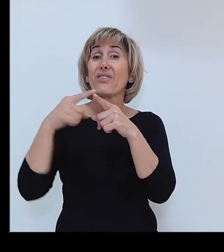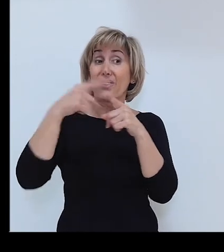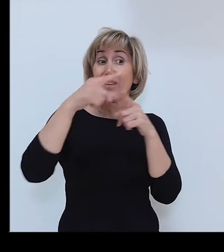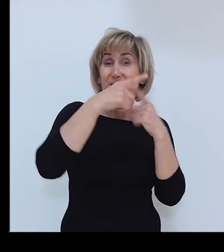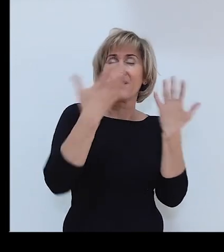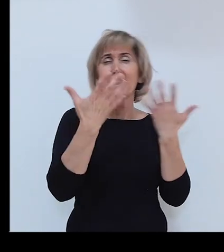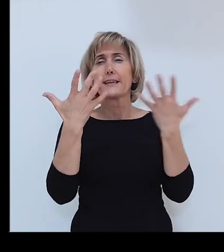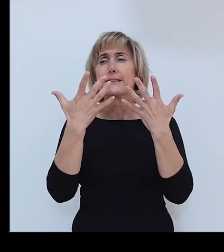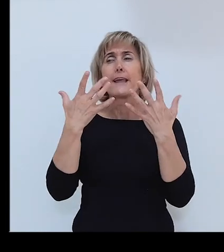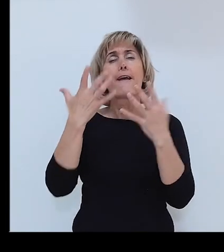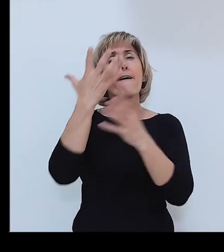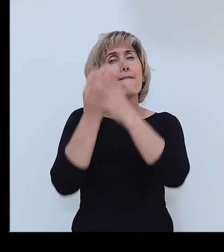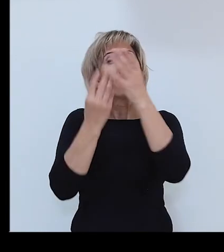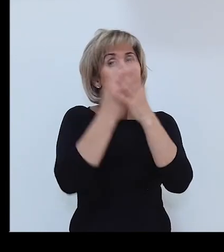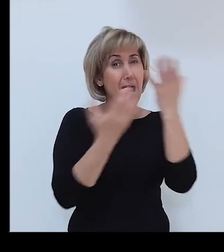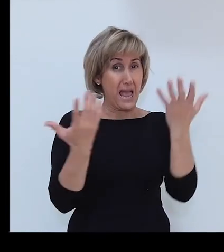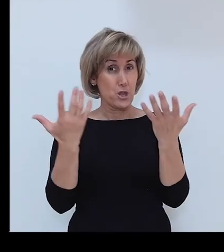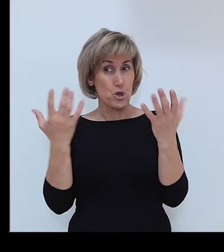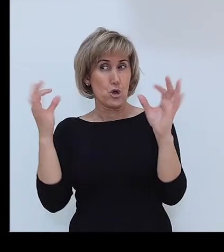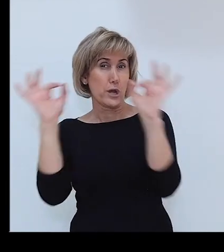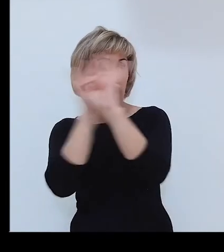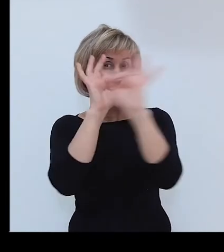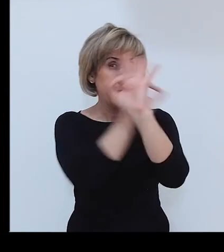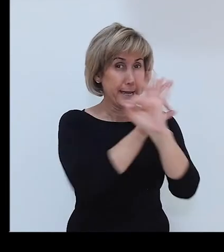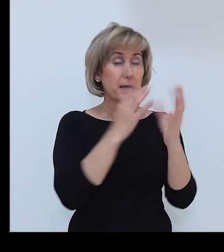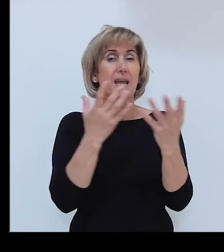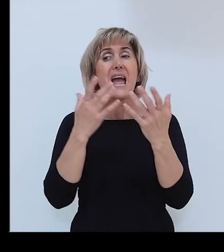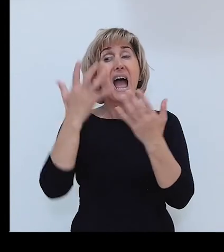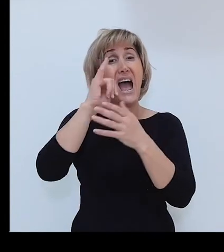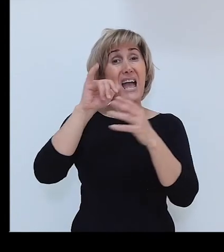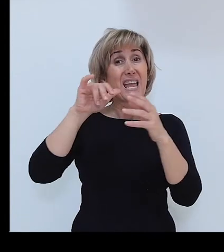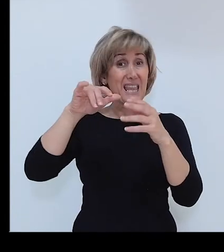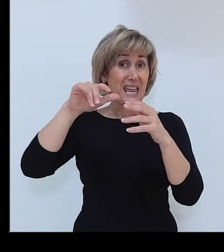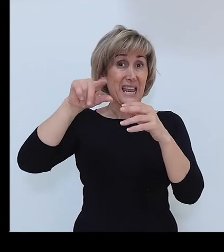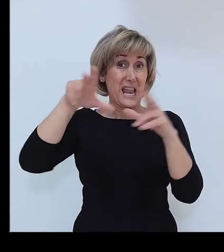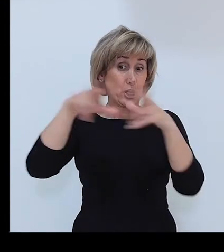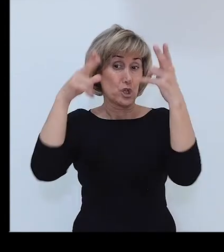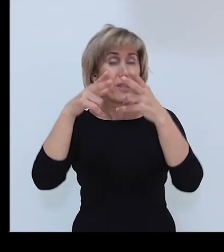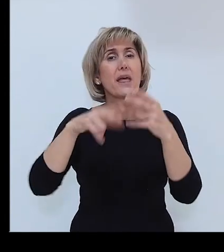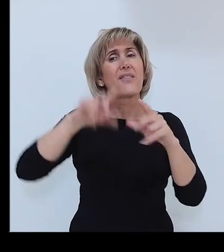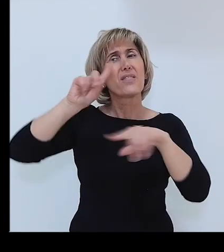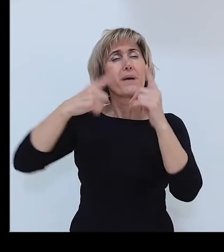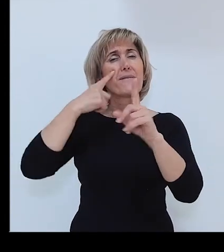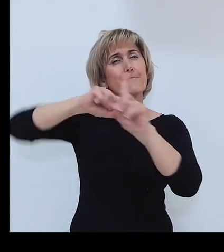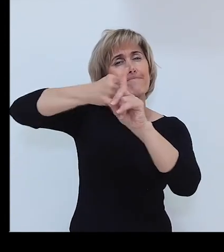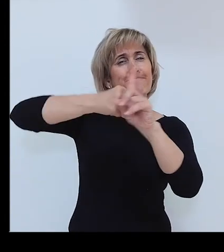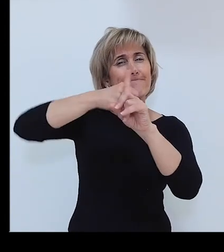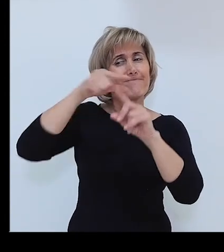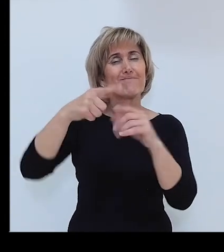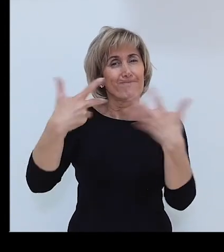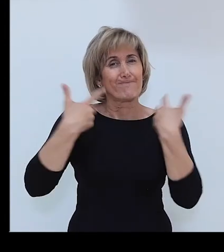Ella cree que las diferentes anomalías que se producen en la sociedad, que luego